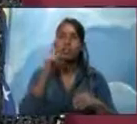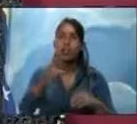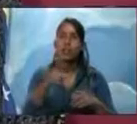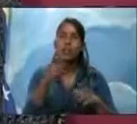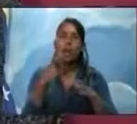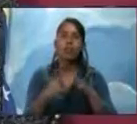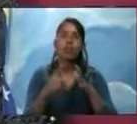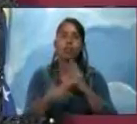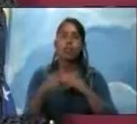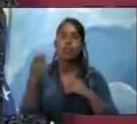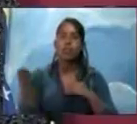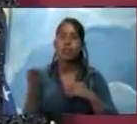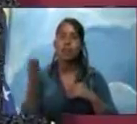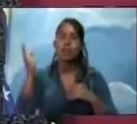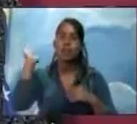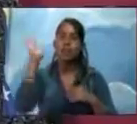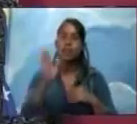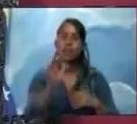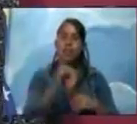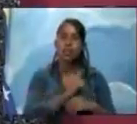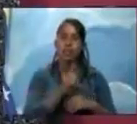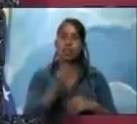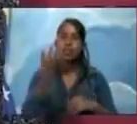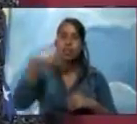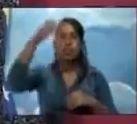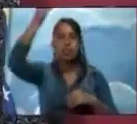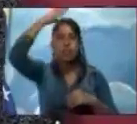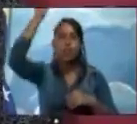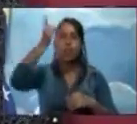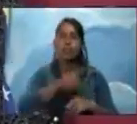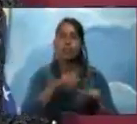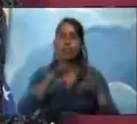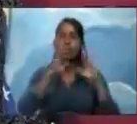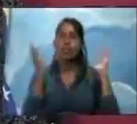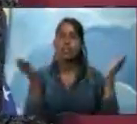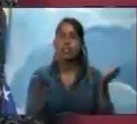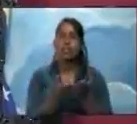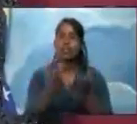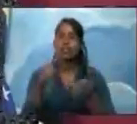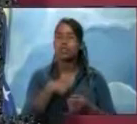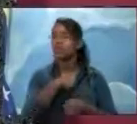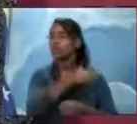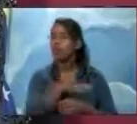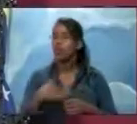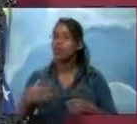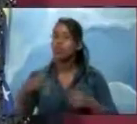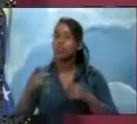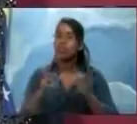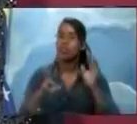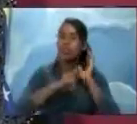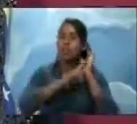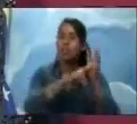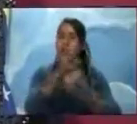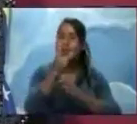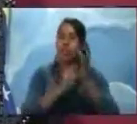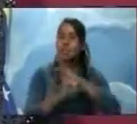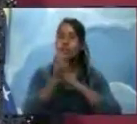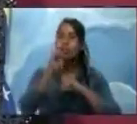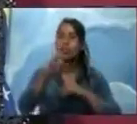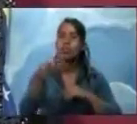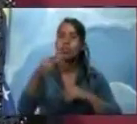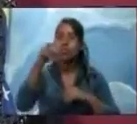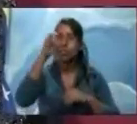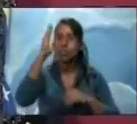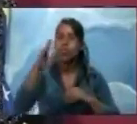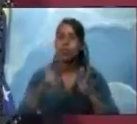las cosas que vienen, los reinos de la tierra. Yo quiero hacer referencia al capítulo 2, cuando también Dios le